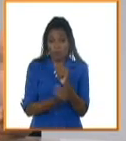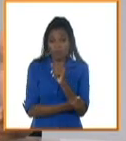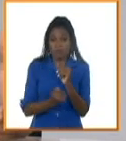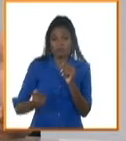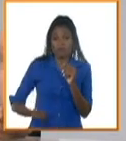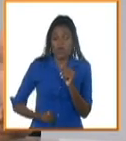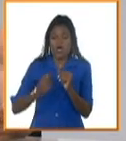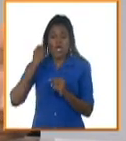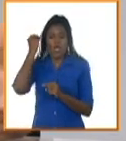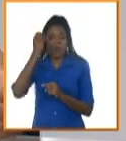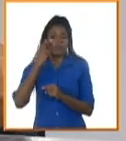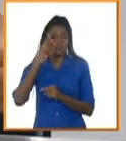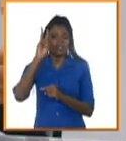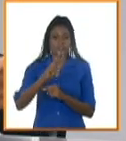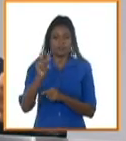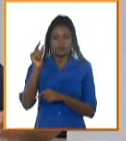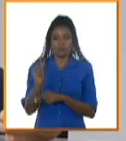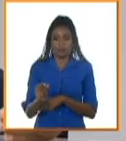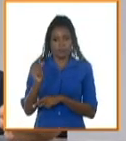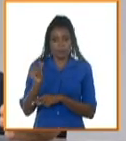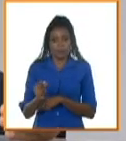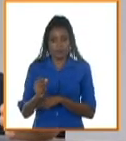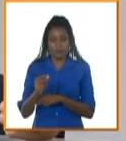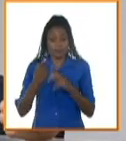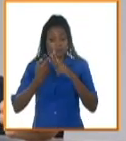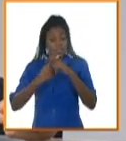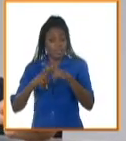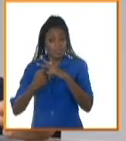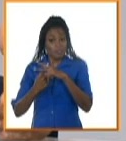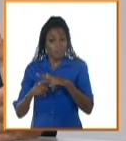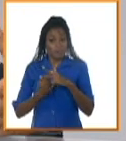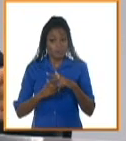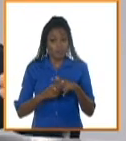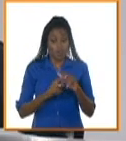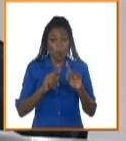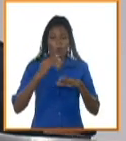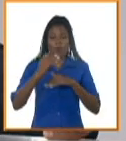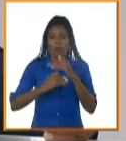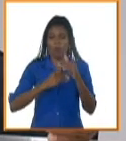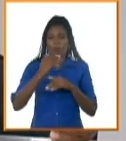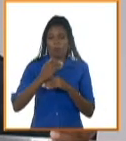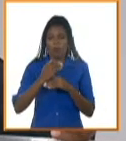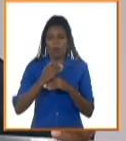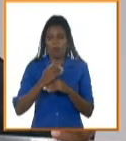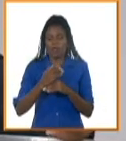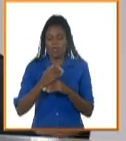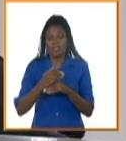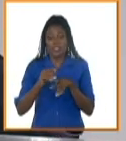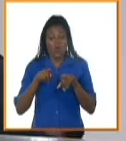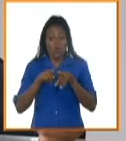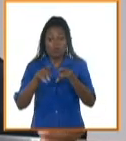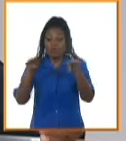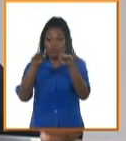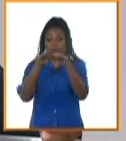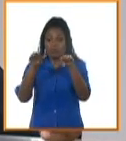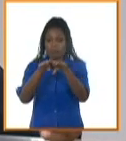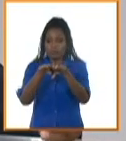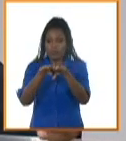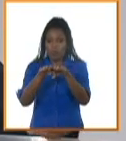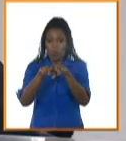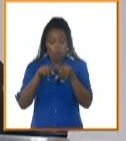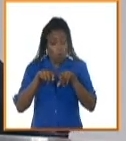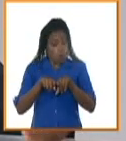a las preocupaciones ciudadanas en la solución de sus problemas y en parejo para como decía